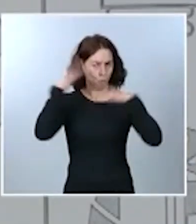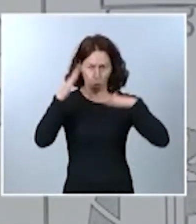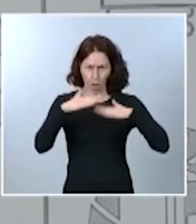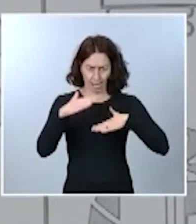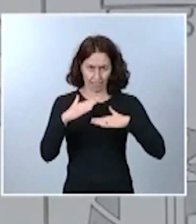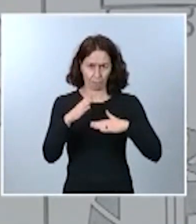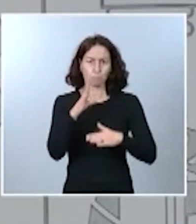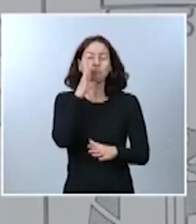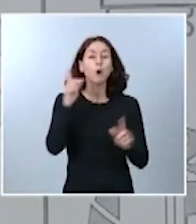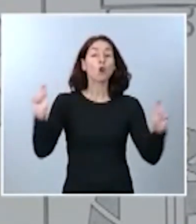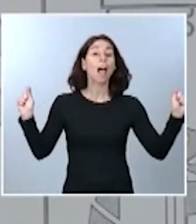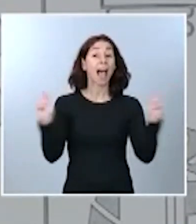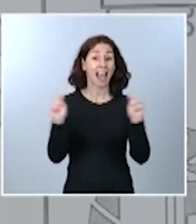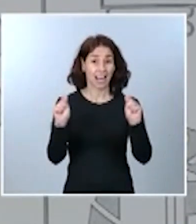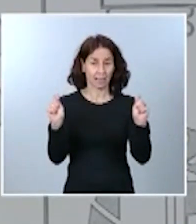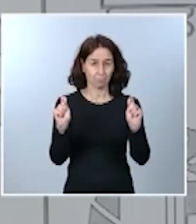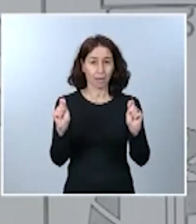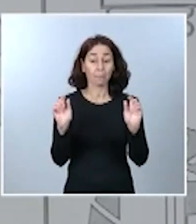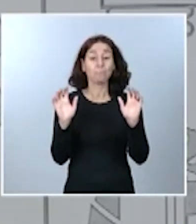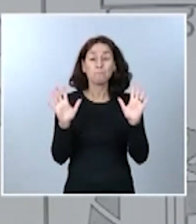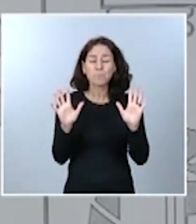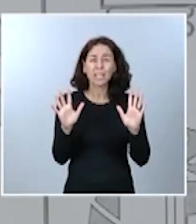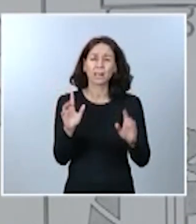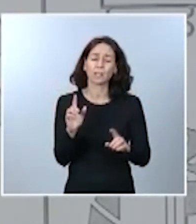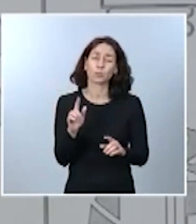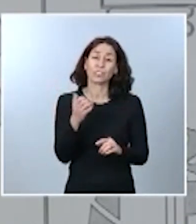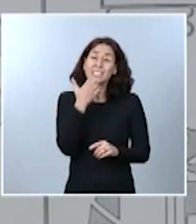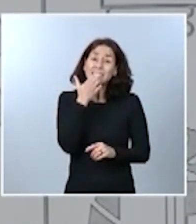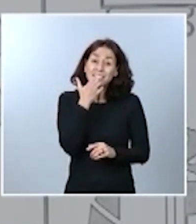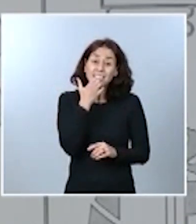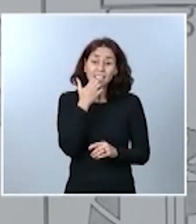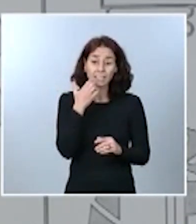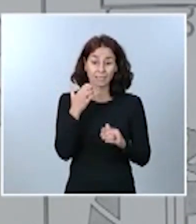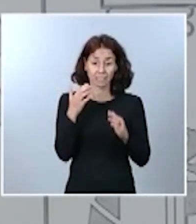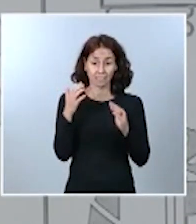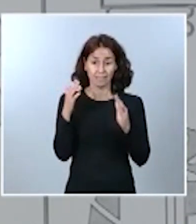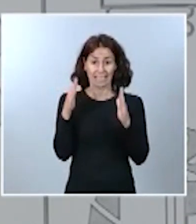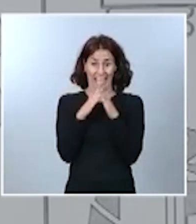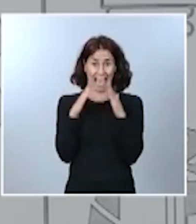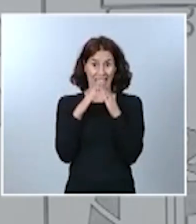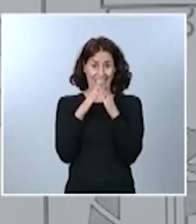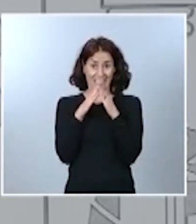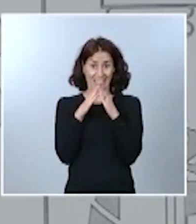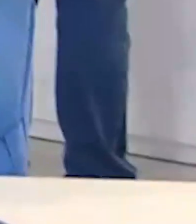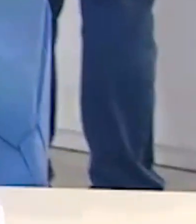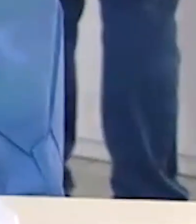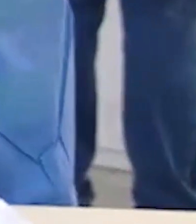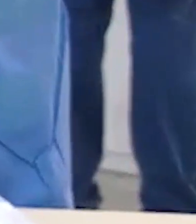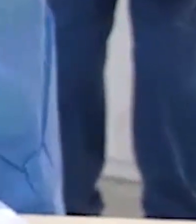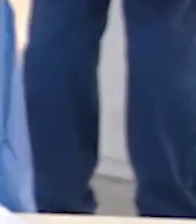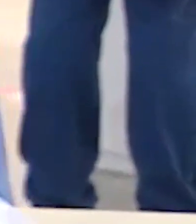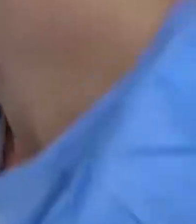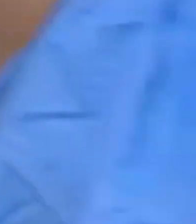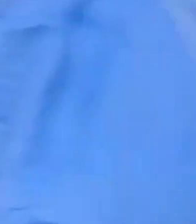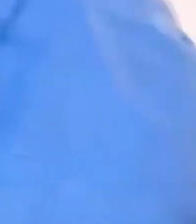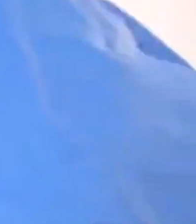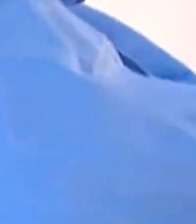pero Cuanto más nos quedemos en casa y menos contactos tengamos más protegidos estaremos